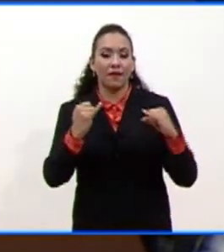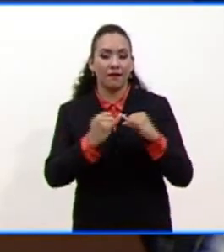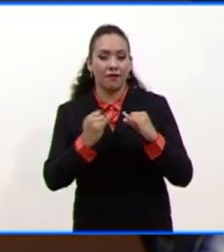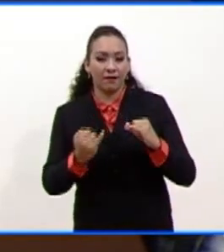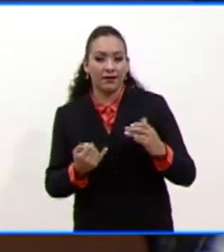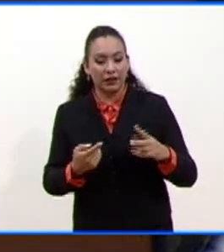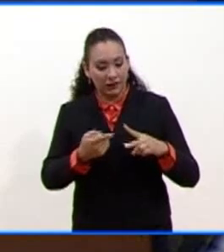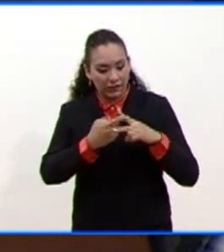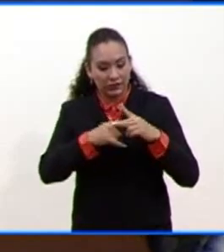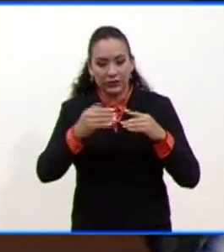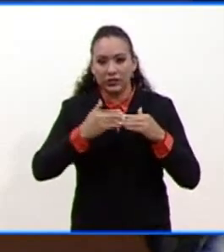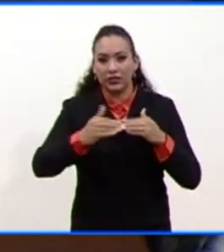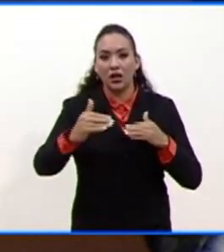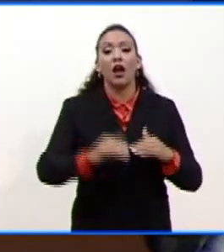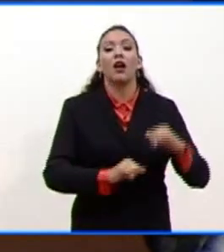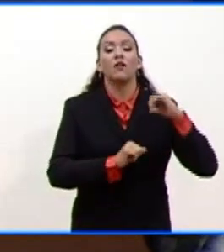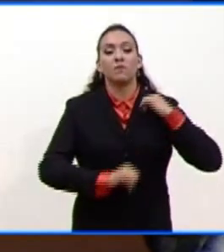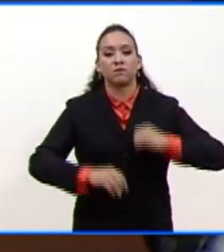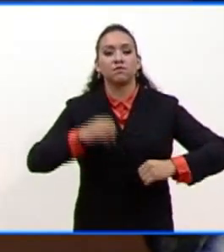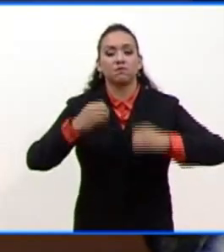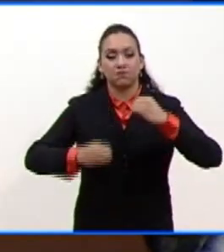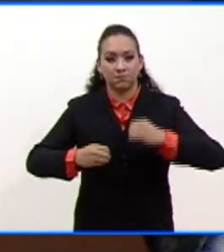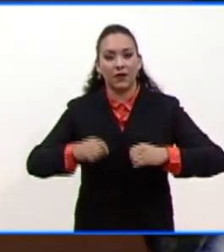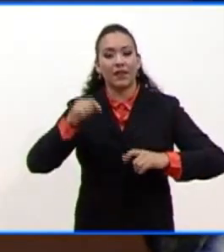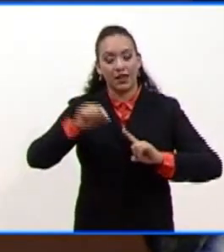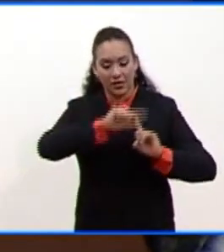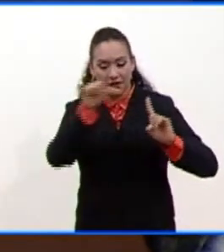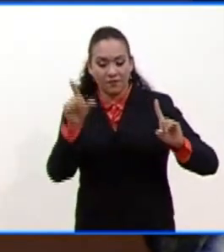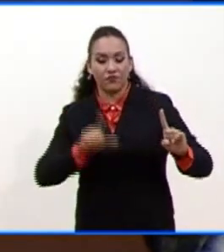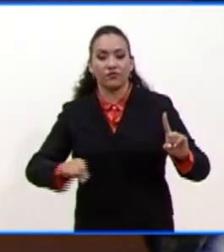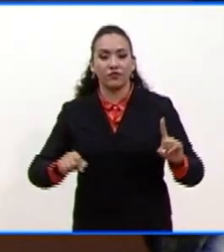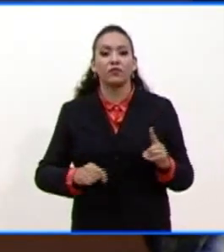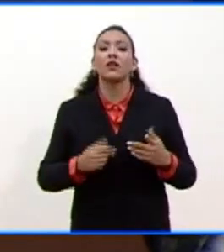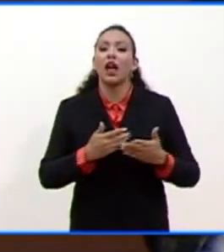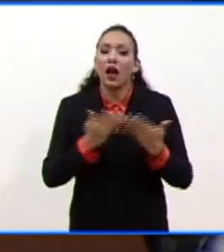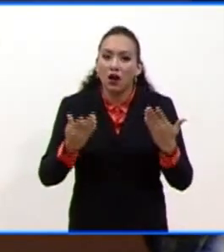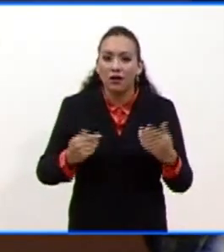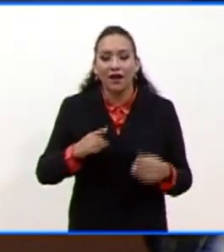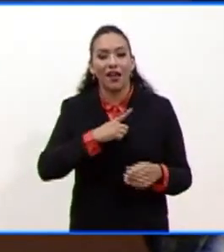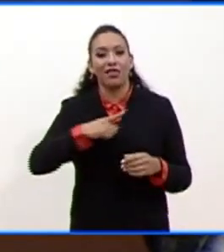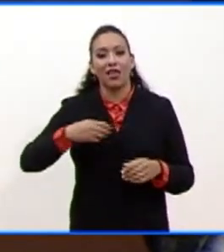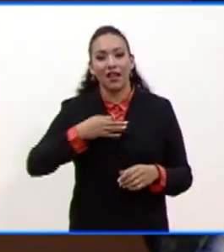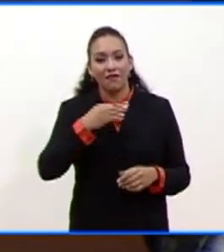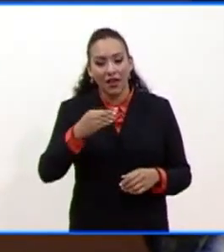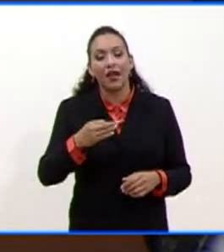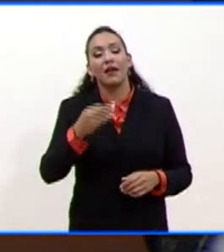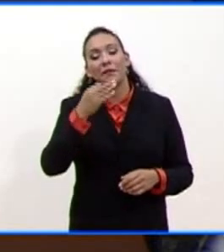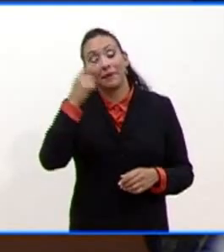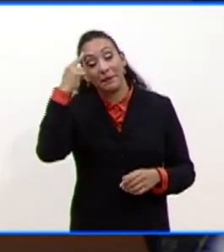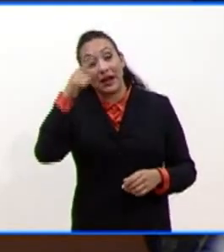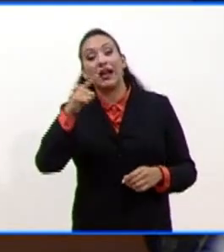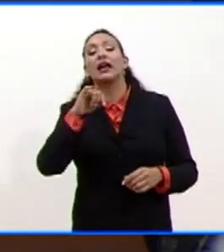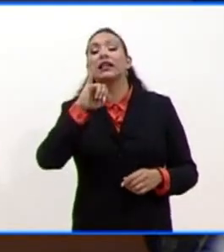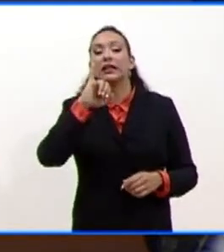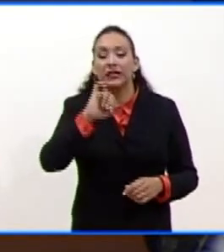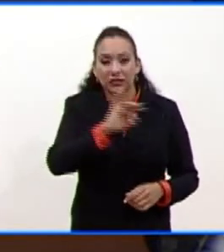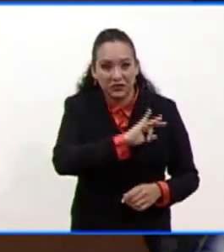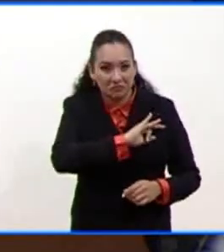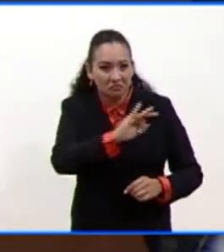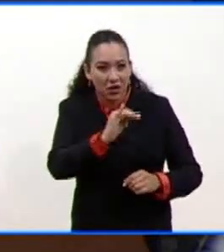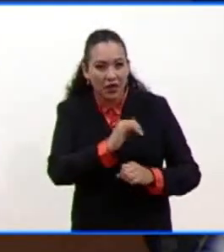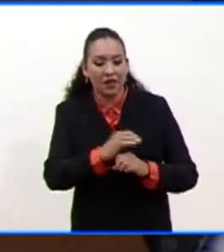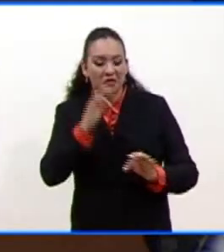por iniciar, el Poder Judicial de la República habrá de ratificar su voluntad de cumplir